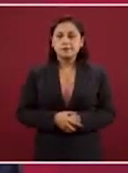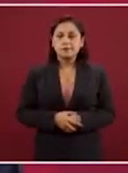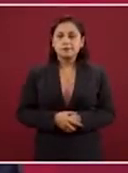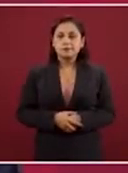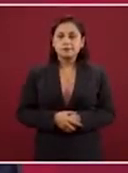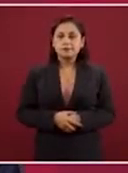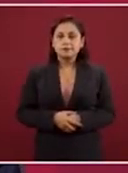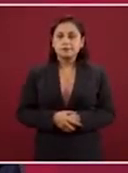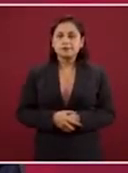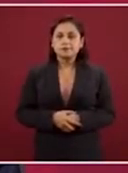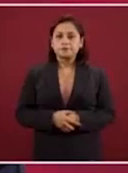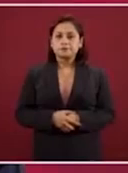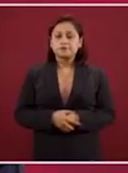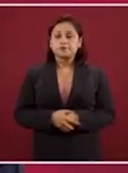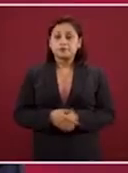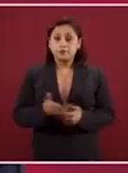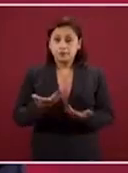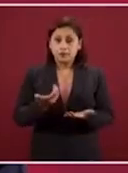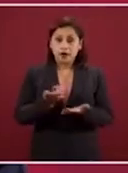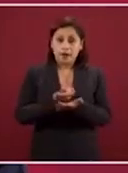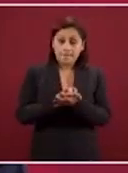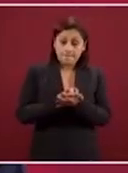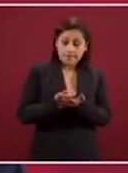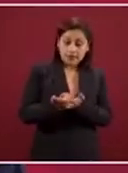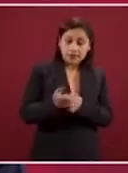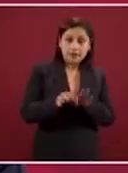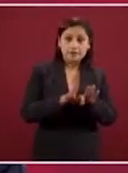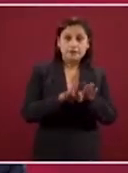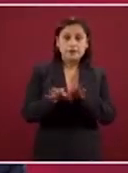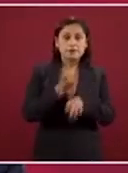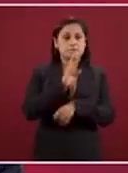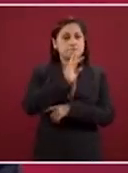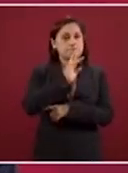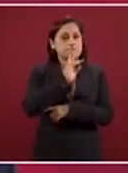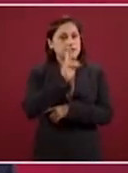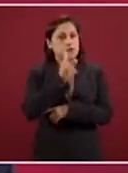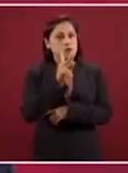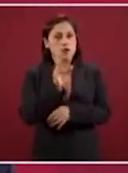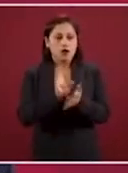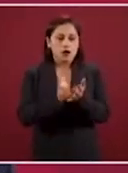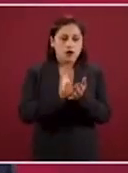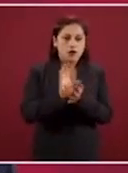van a mejorar los salarios, las prestaciones